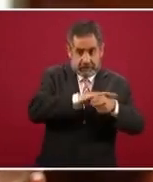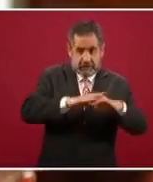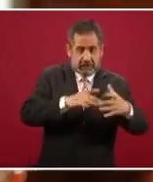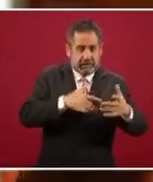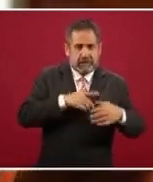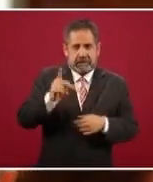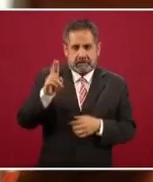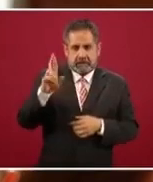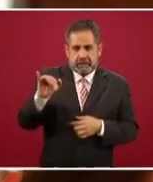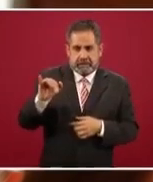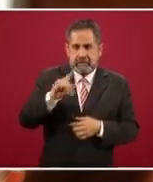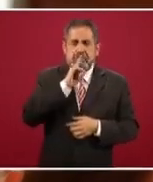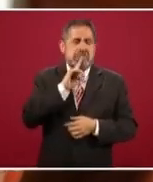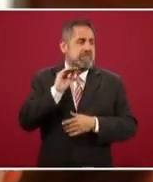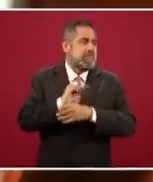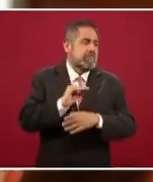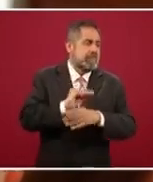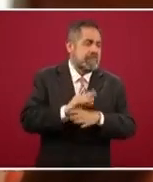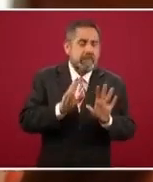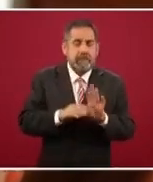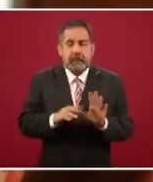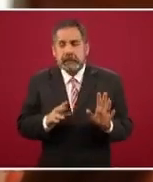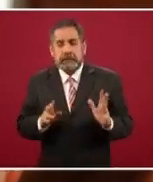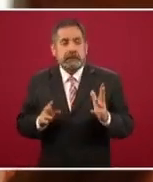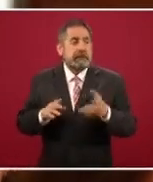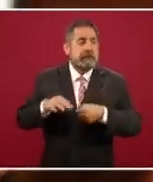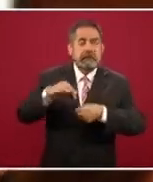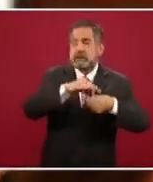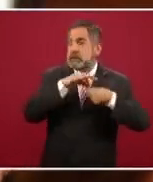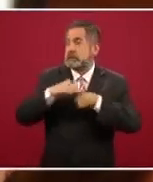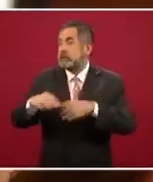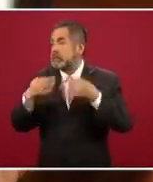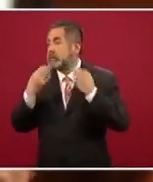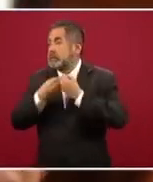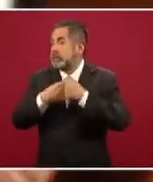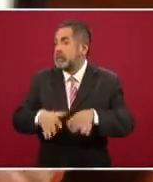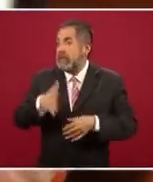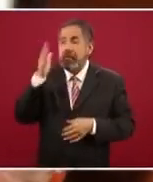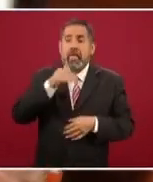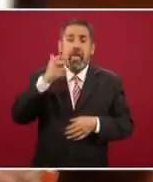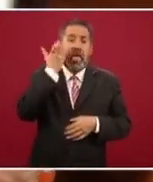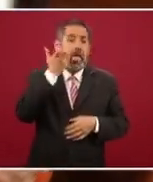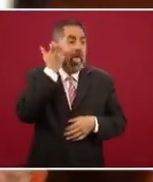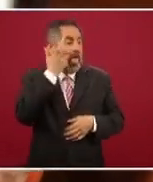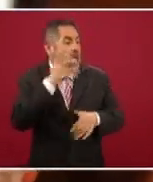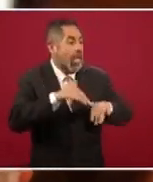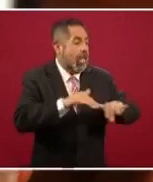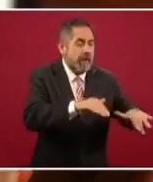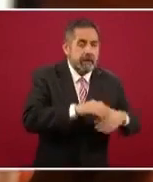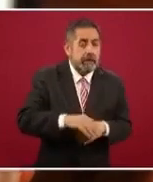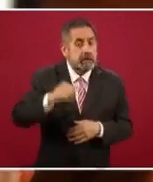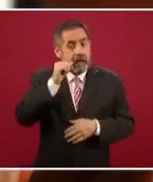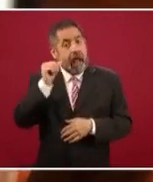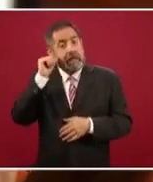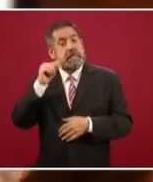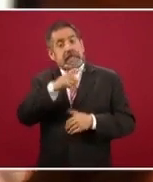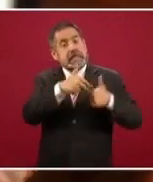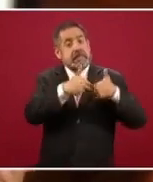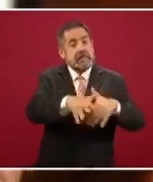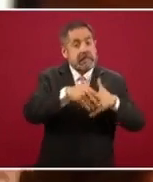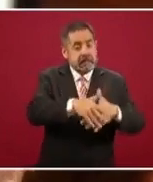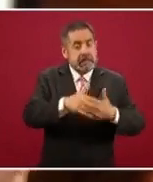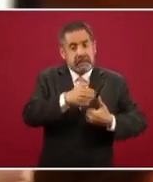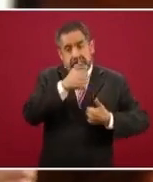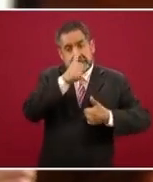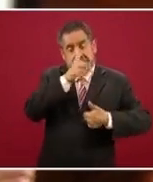PRI, lo está haciendo por un temor político electoral. El día de ayer, los productores no solamente se están manifestando de otro